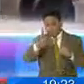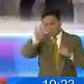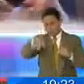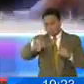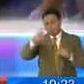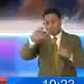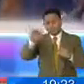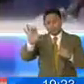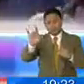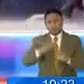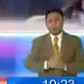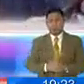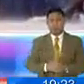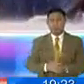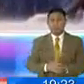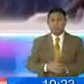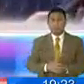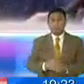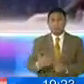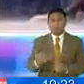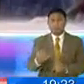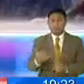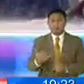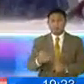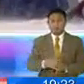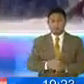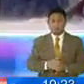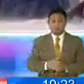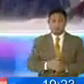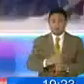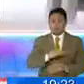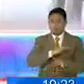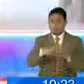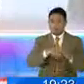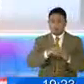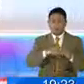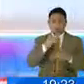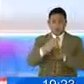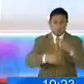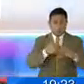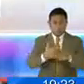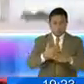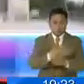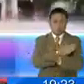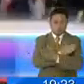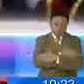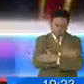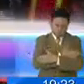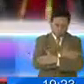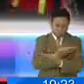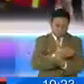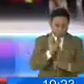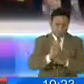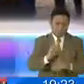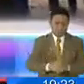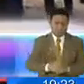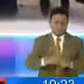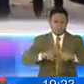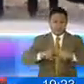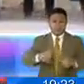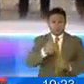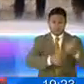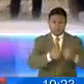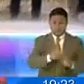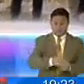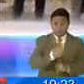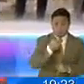2017-2018. ¿Cuántas felicitaciones hemos recibido de parte de todos los rincones del planeta, reconocidos por organismos internacionales? Pero hay candidatos que para